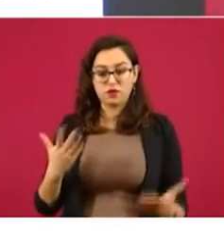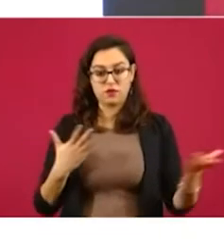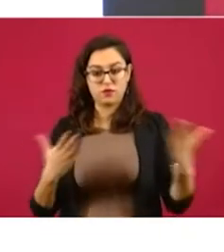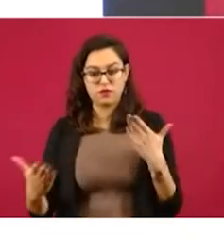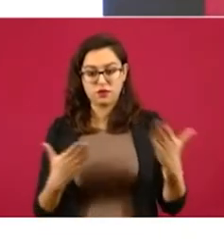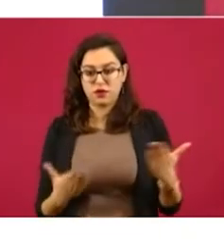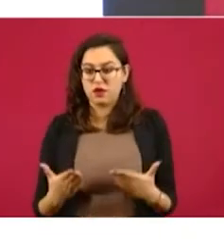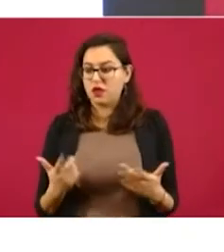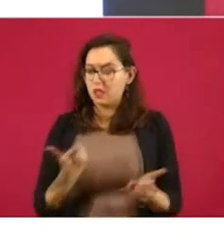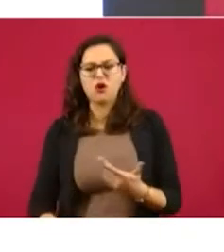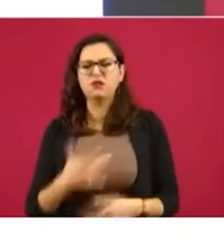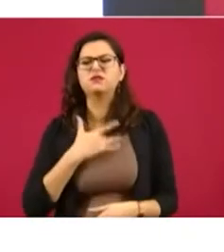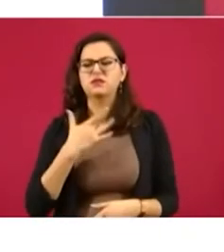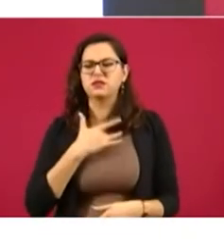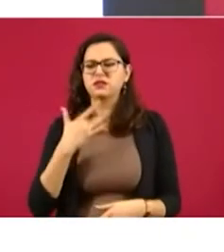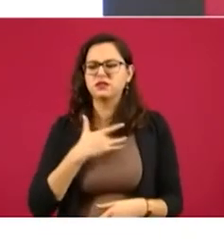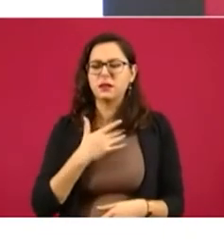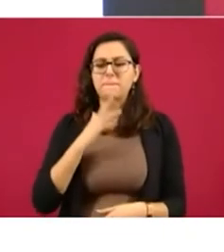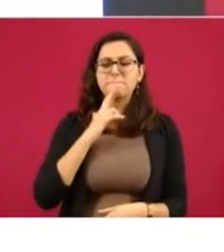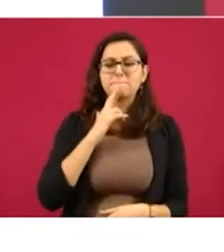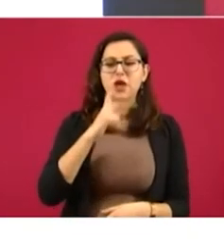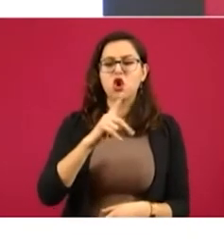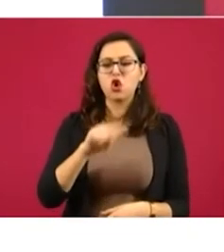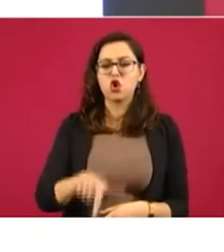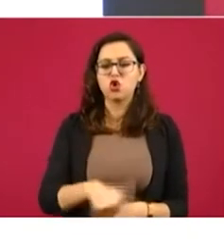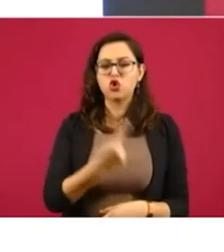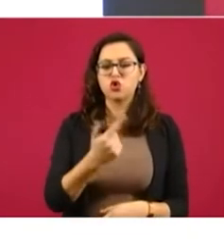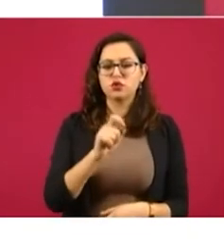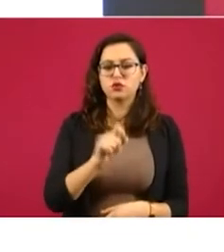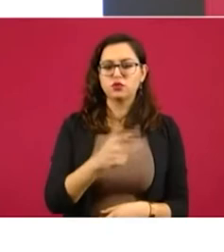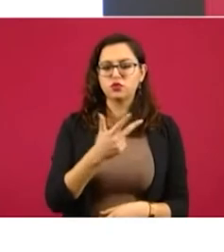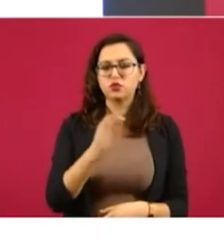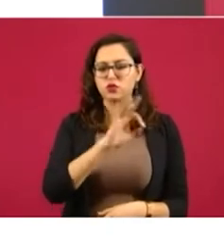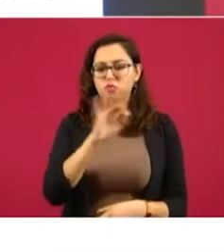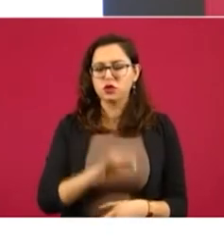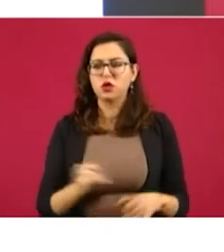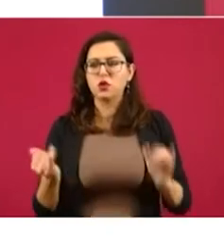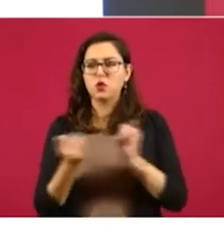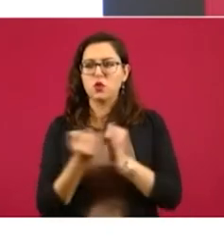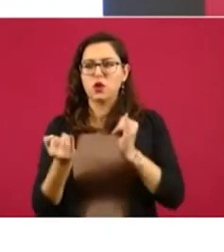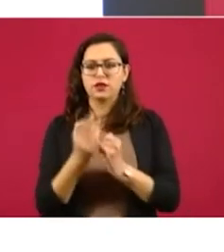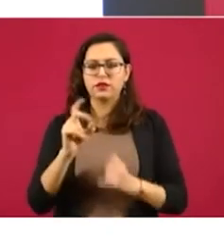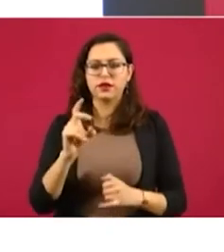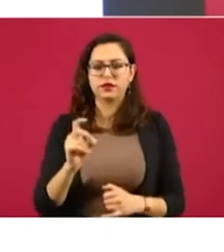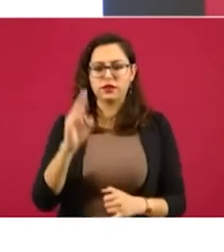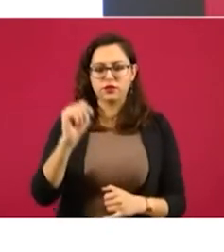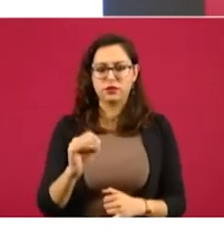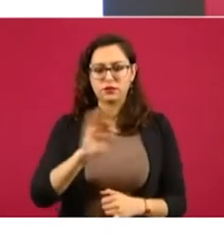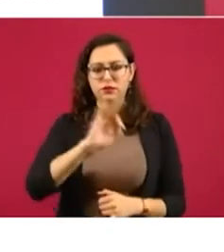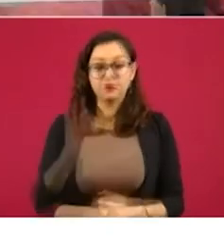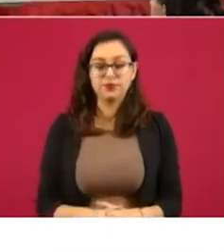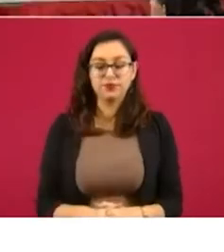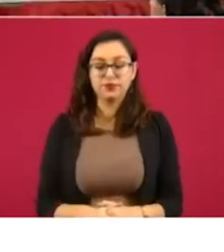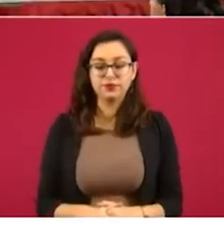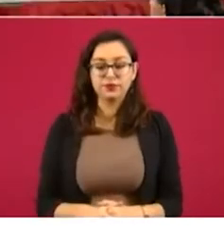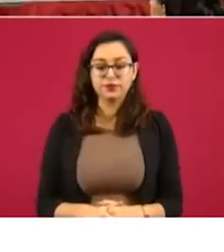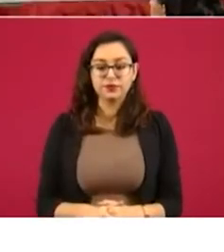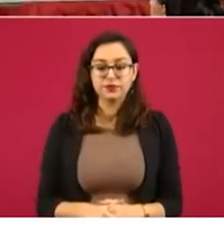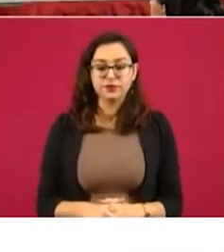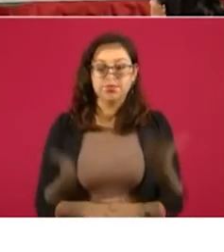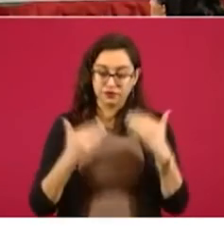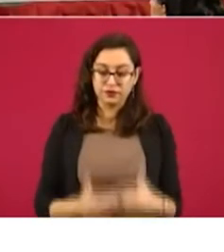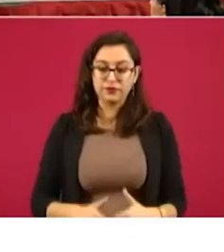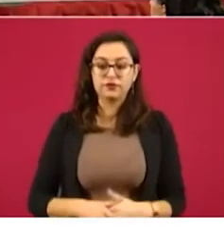situación económica actual mejor 12.8 igual 39 peor 47 puntos 2 cuál cree